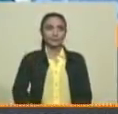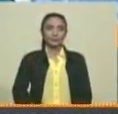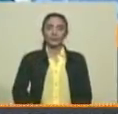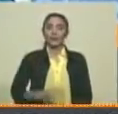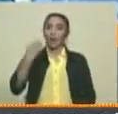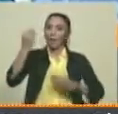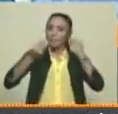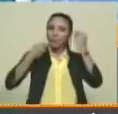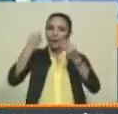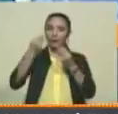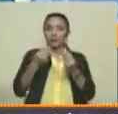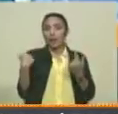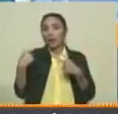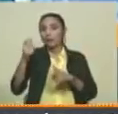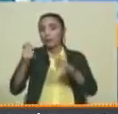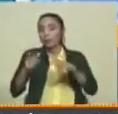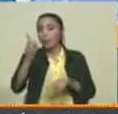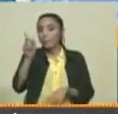Imagínense si alguien intentara